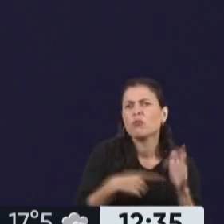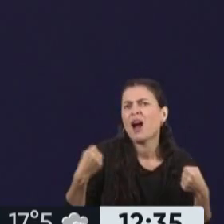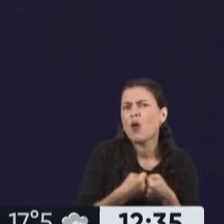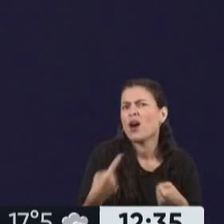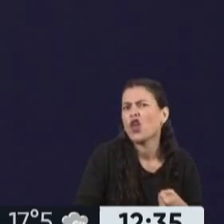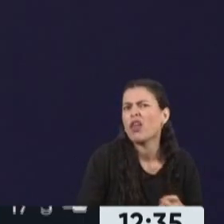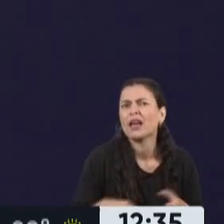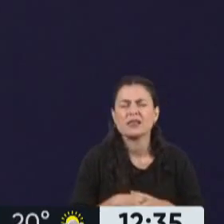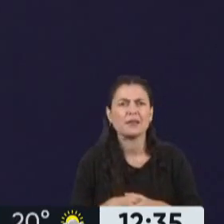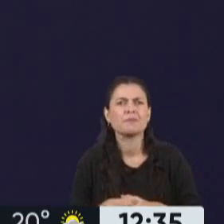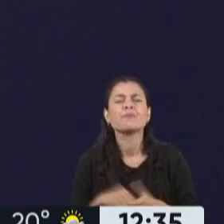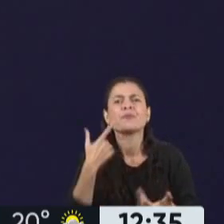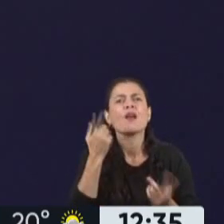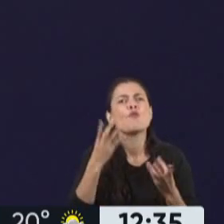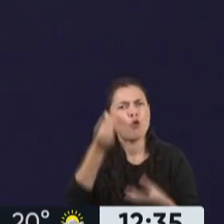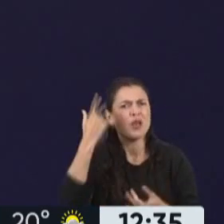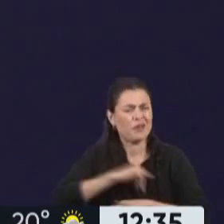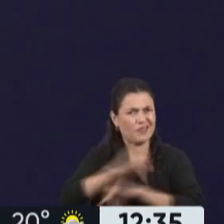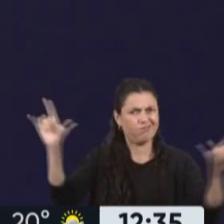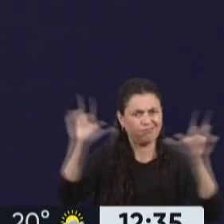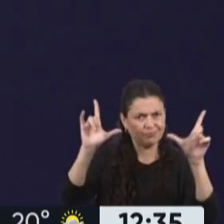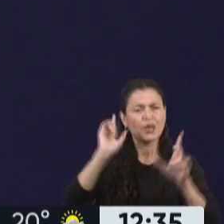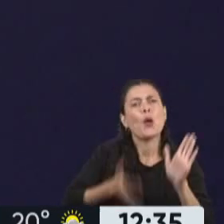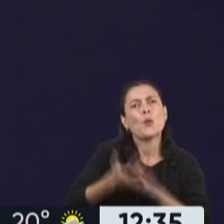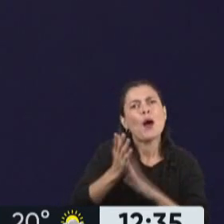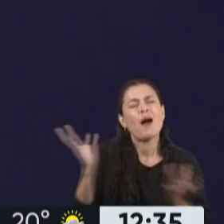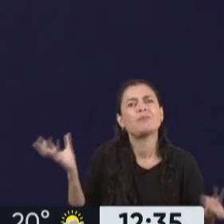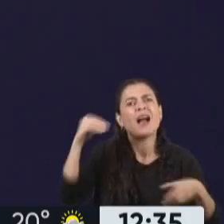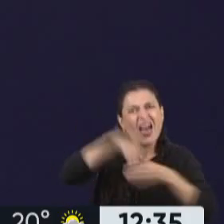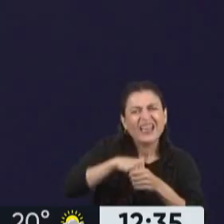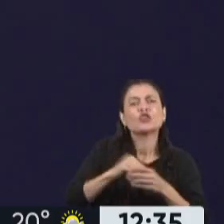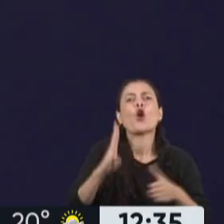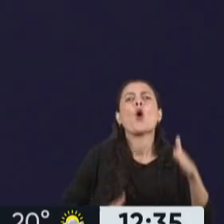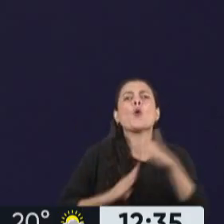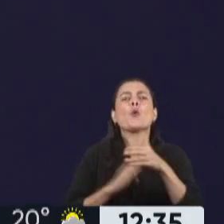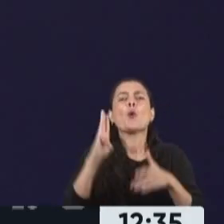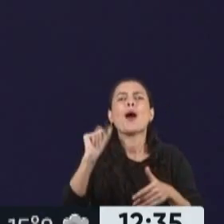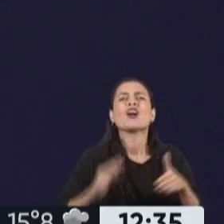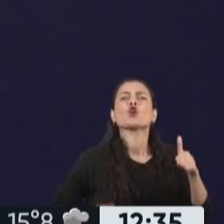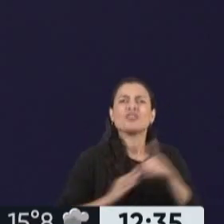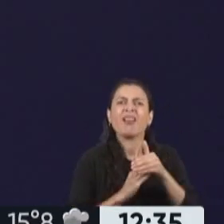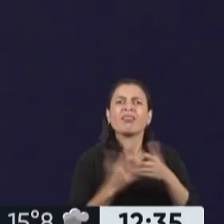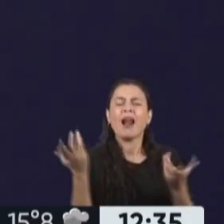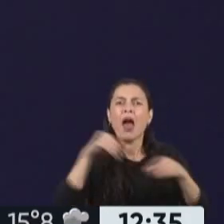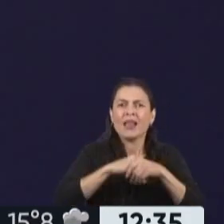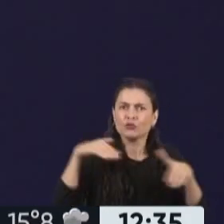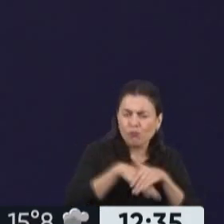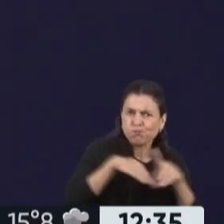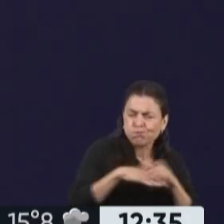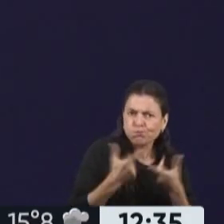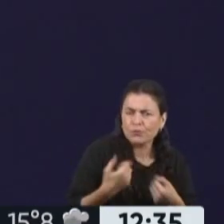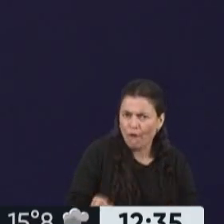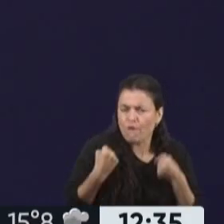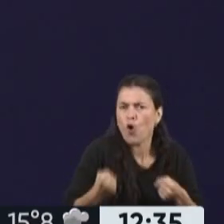hemos dicho en algún medio de comunicación, es fortalecer el balance del Banco Central para consolidar la estabilidad monetaria, financiera